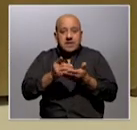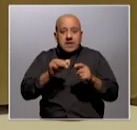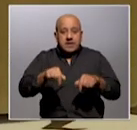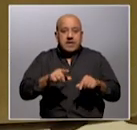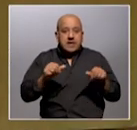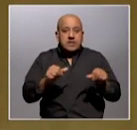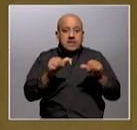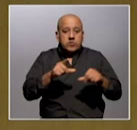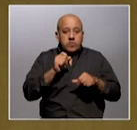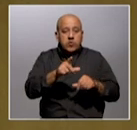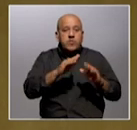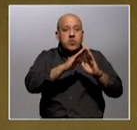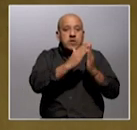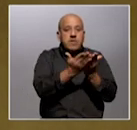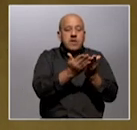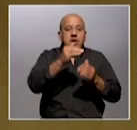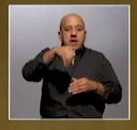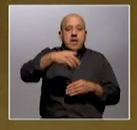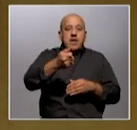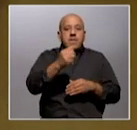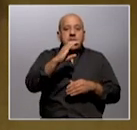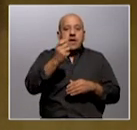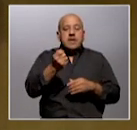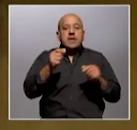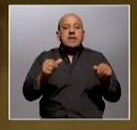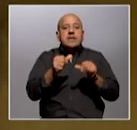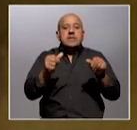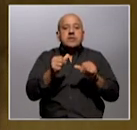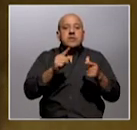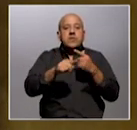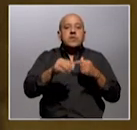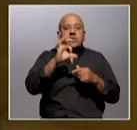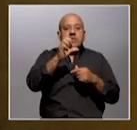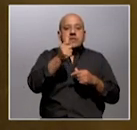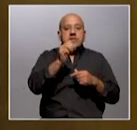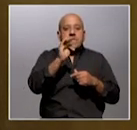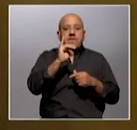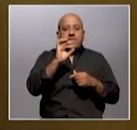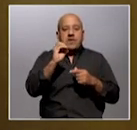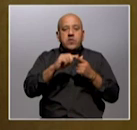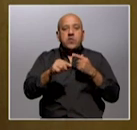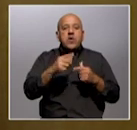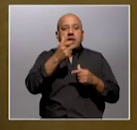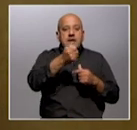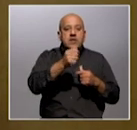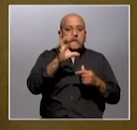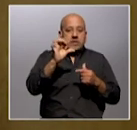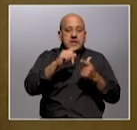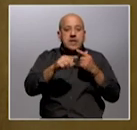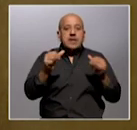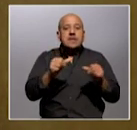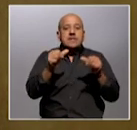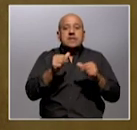propio marcas un filoso poeta y es autor de la emblemática novela zafiro alejandro sequeira investiga y